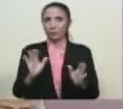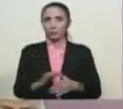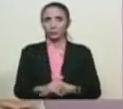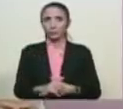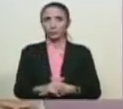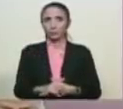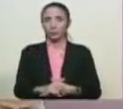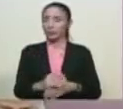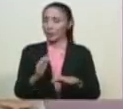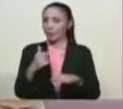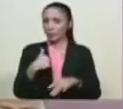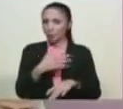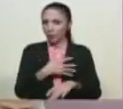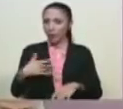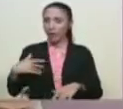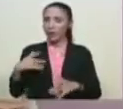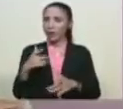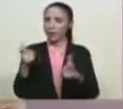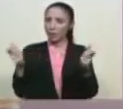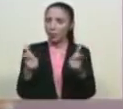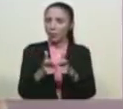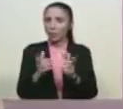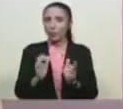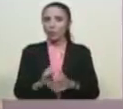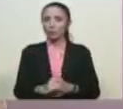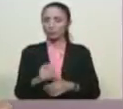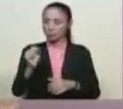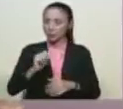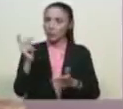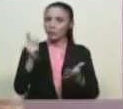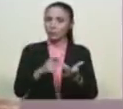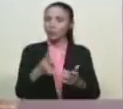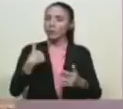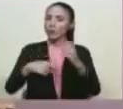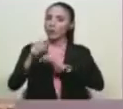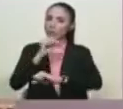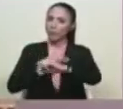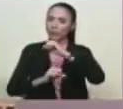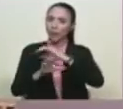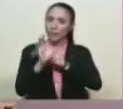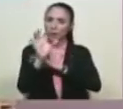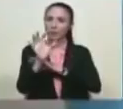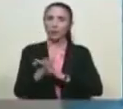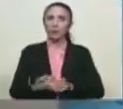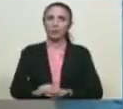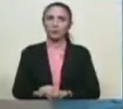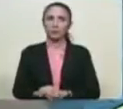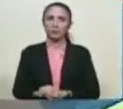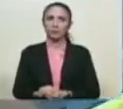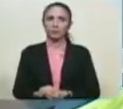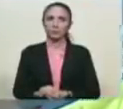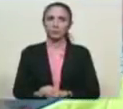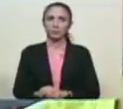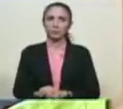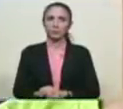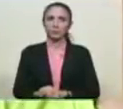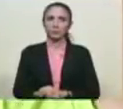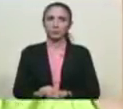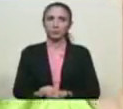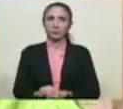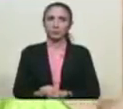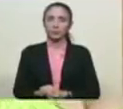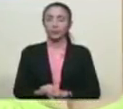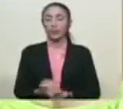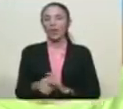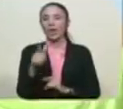porque yo quería estar allí y llevar la verdad de Venezuela y defenderla frente a Trump y frente a todos ellos. La verdad de